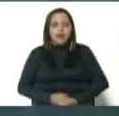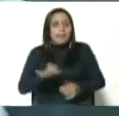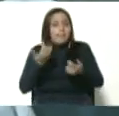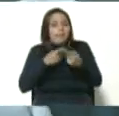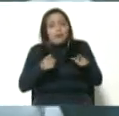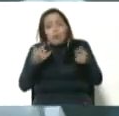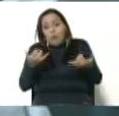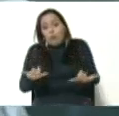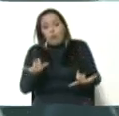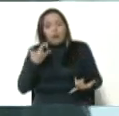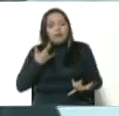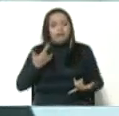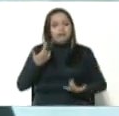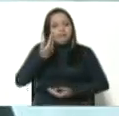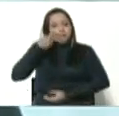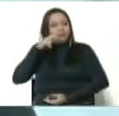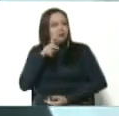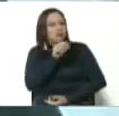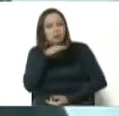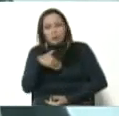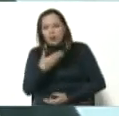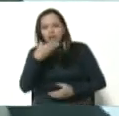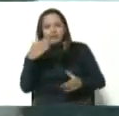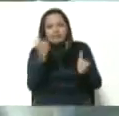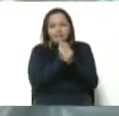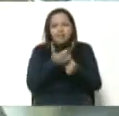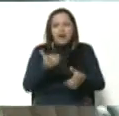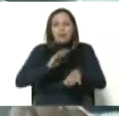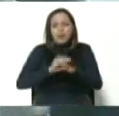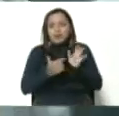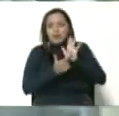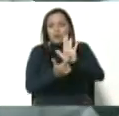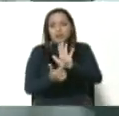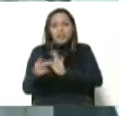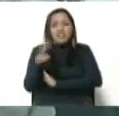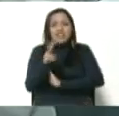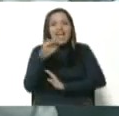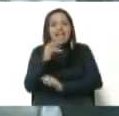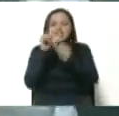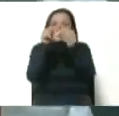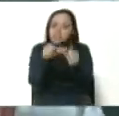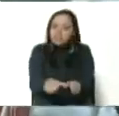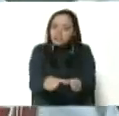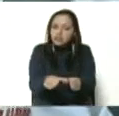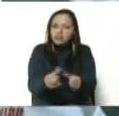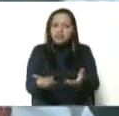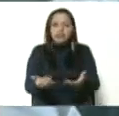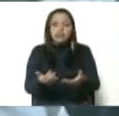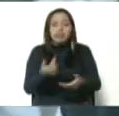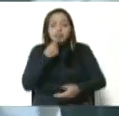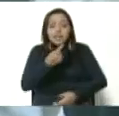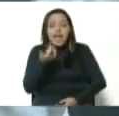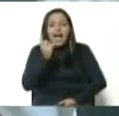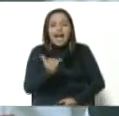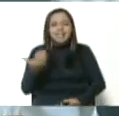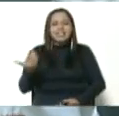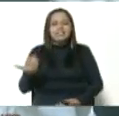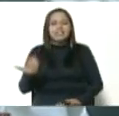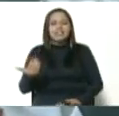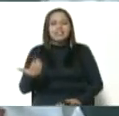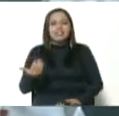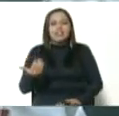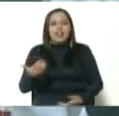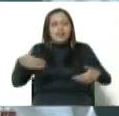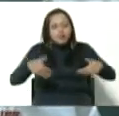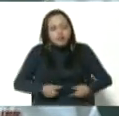culata, porque la gran demostración de nuestro pueblo es que ha perseverado, ha mantenido, como se dice, ha aguantado la pela, como